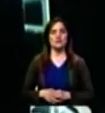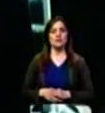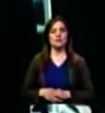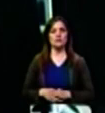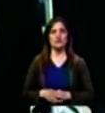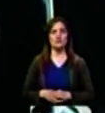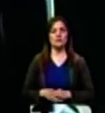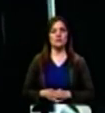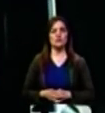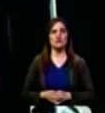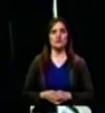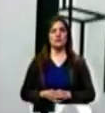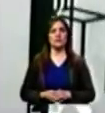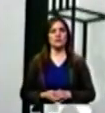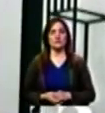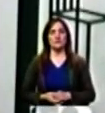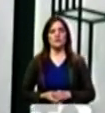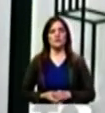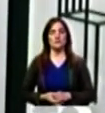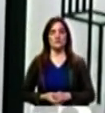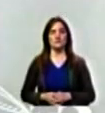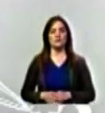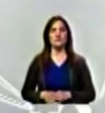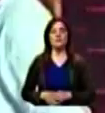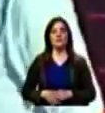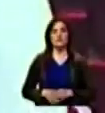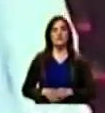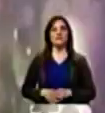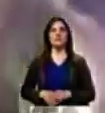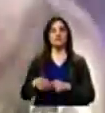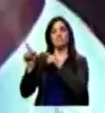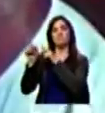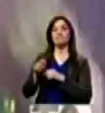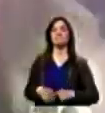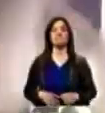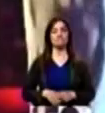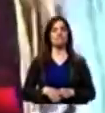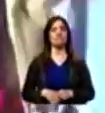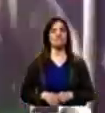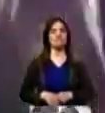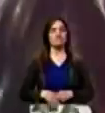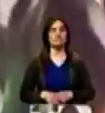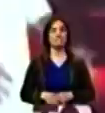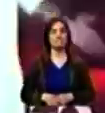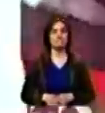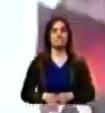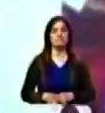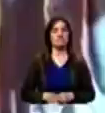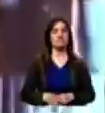mujer, estoy enfermo de amor, no sé qué hacer. Y Juan Magán. Ay, ay, ay, ay, ay.